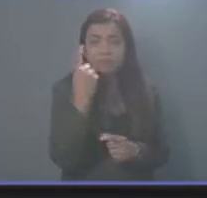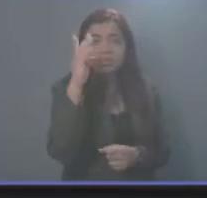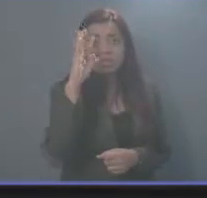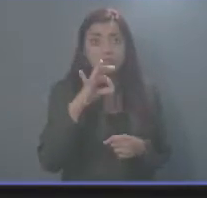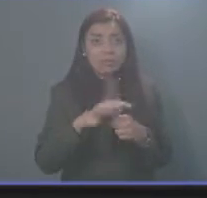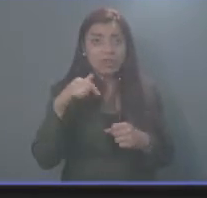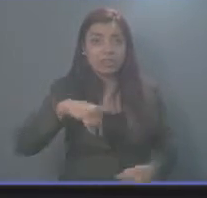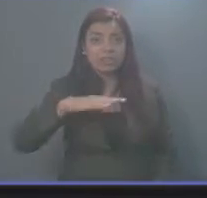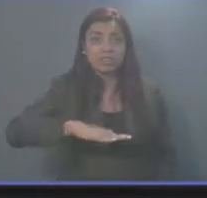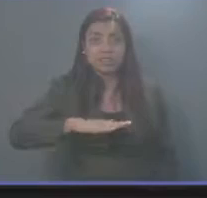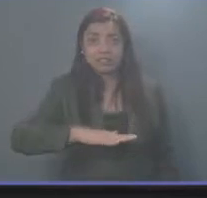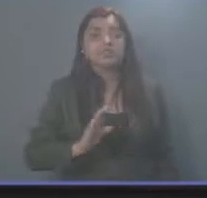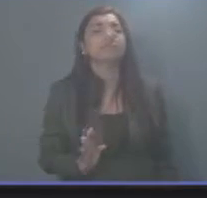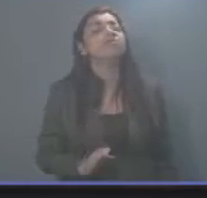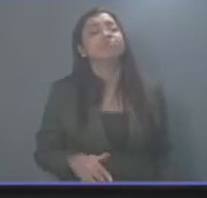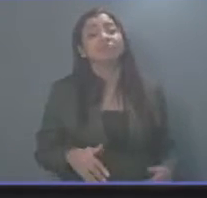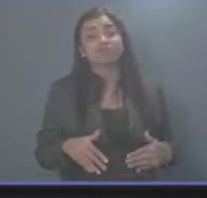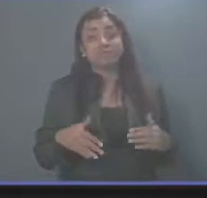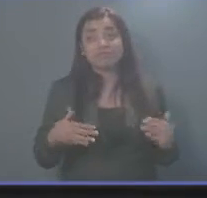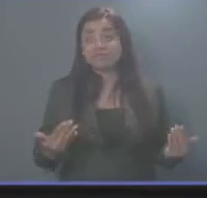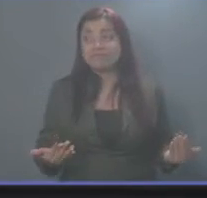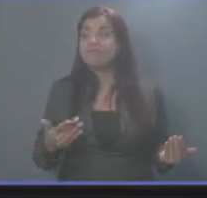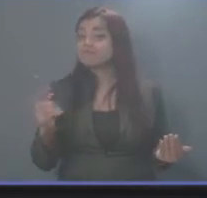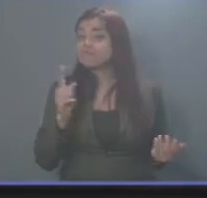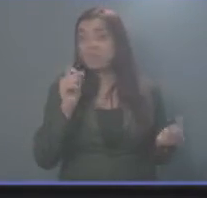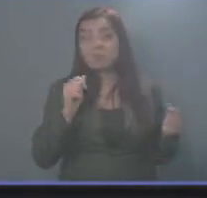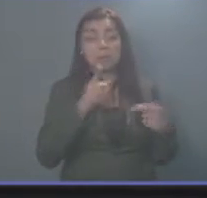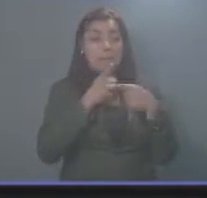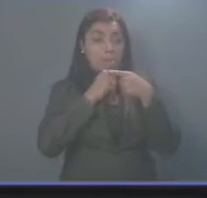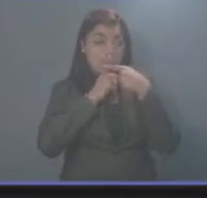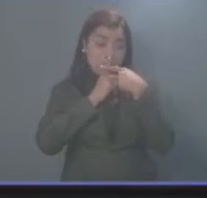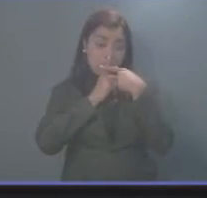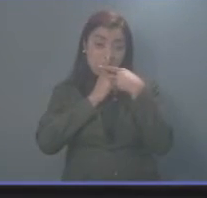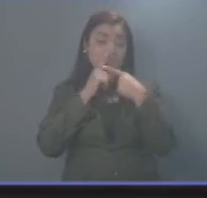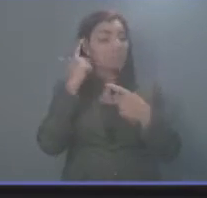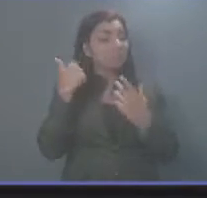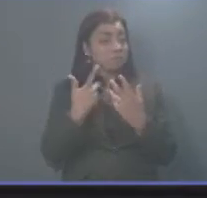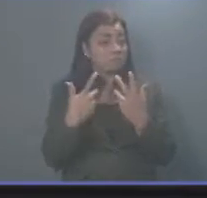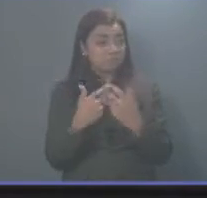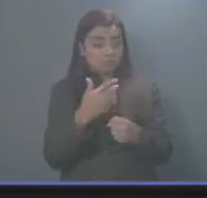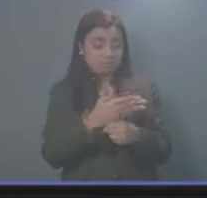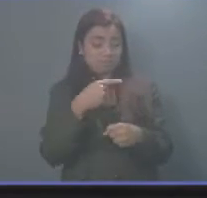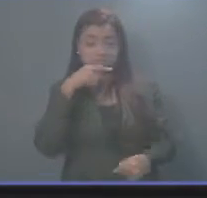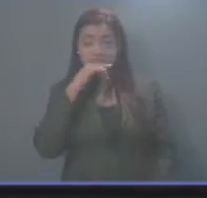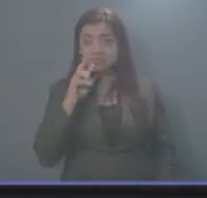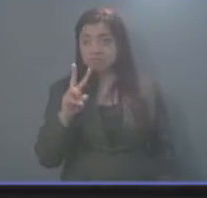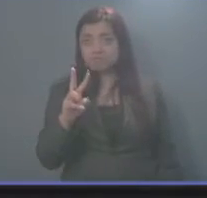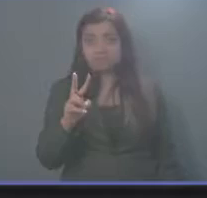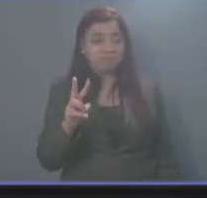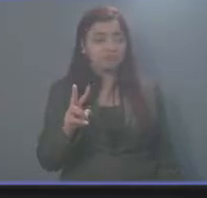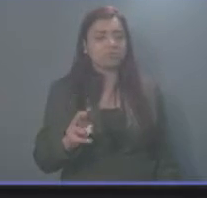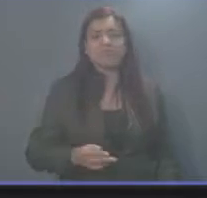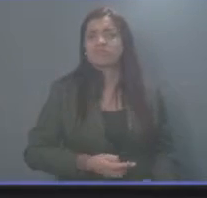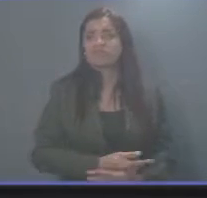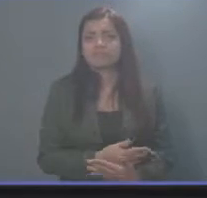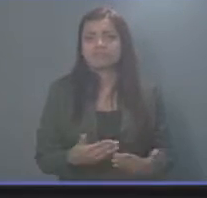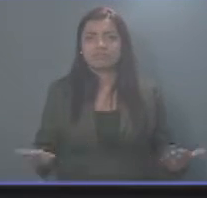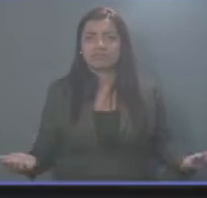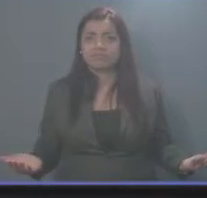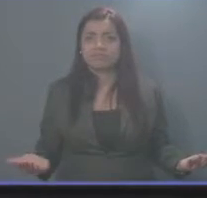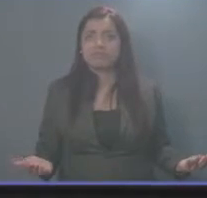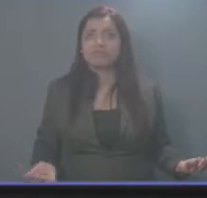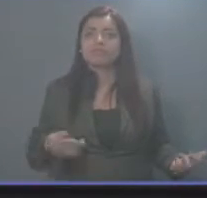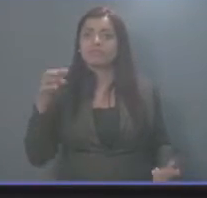esta tarde. Es que no se pueden ocultar las cosas, compañeros del FMLN. Lo que está sucediendo